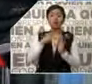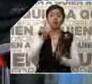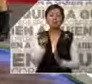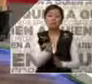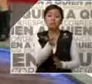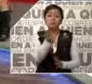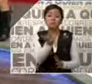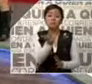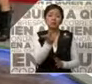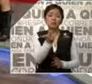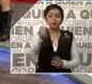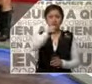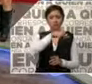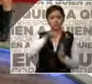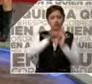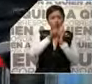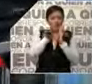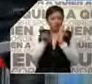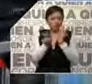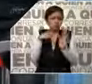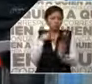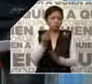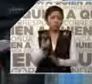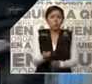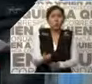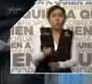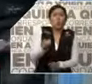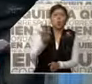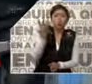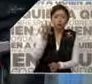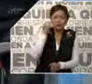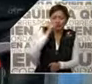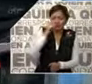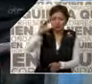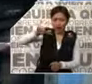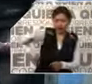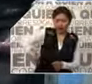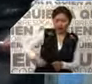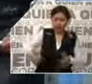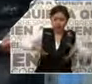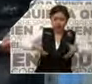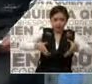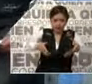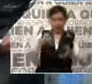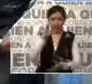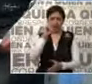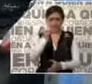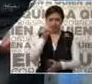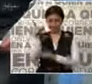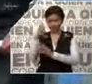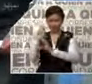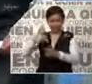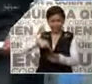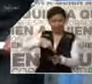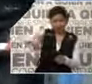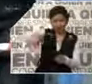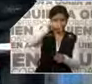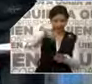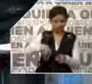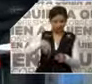todo habría que preguntarse por qué, cuántos de los accidentes que suceden en nuestras carreteras y caminos federales,